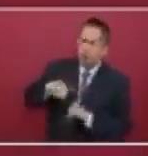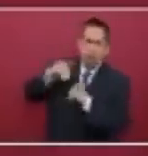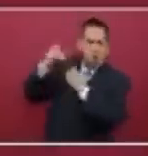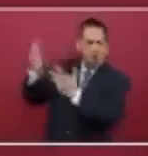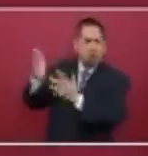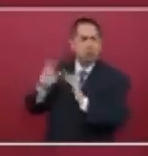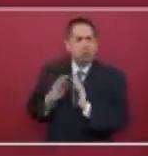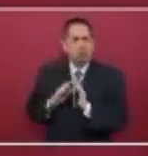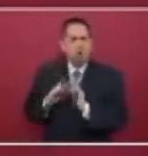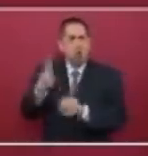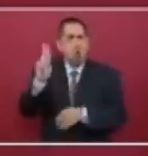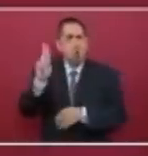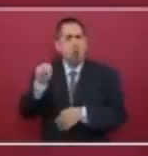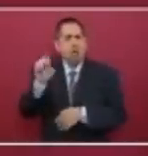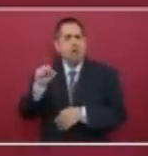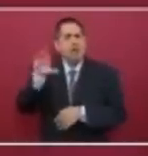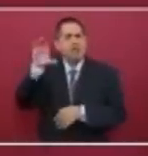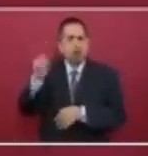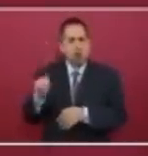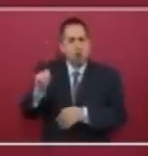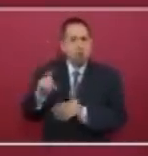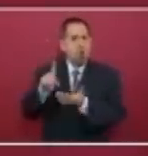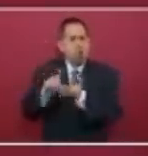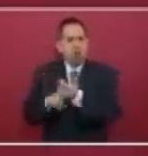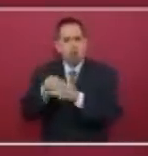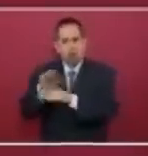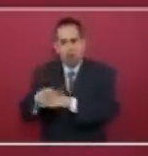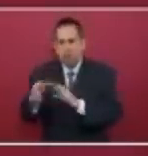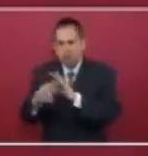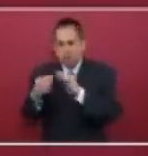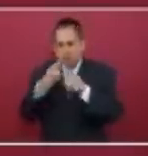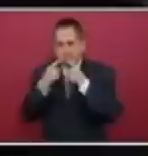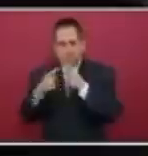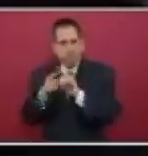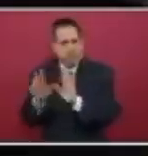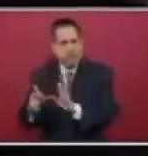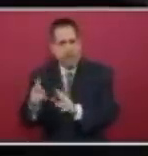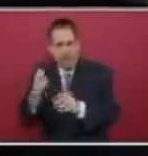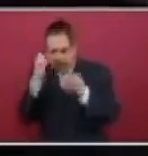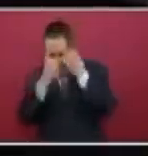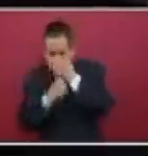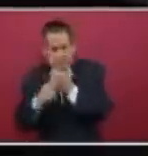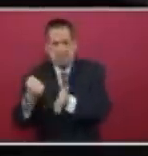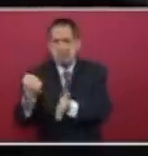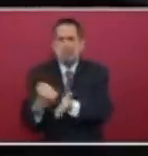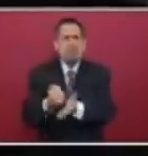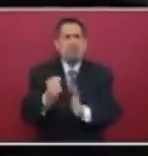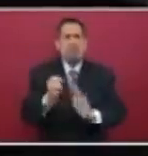la unesco en situación que bueno finalmente ha sido ya avalar